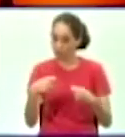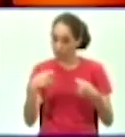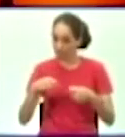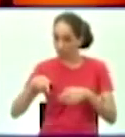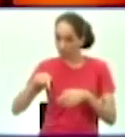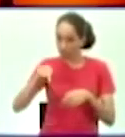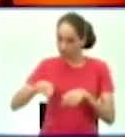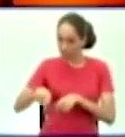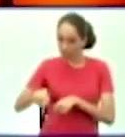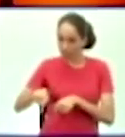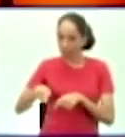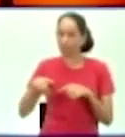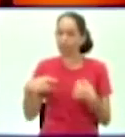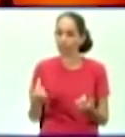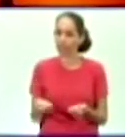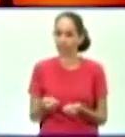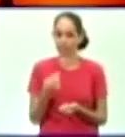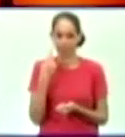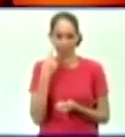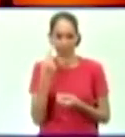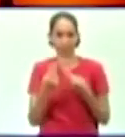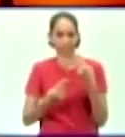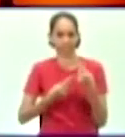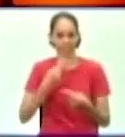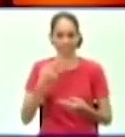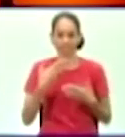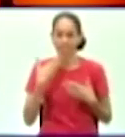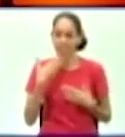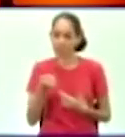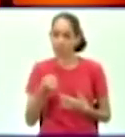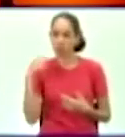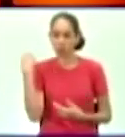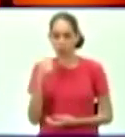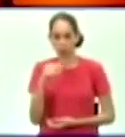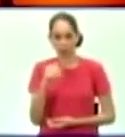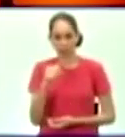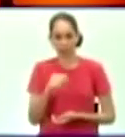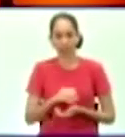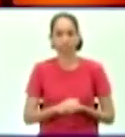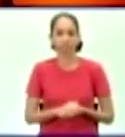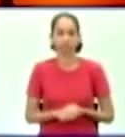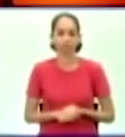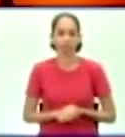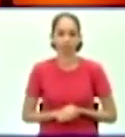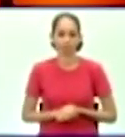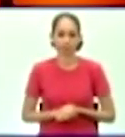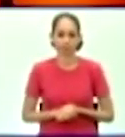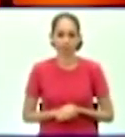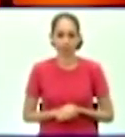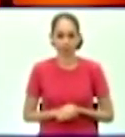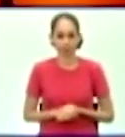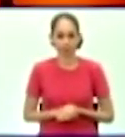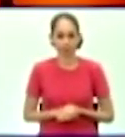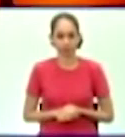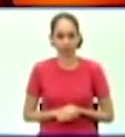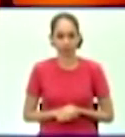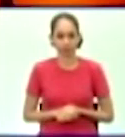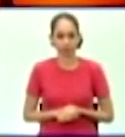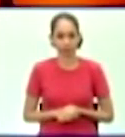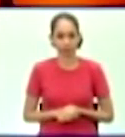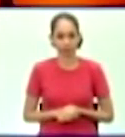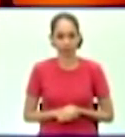a poder ver todas estas respuestas con todas sus explicaciones y sus